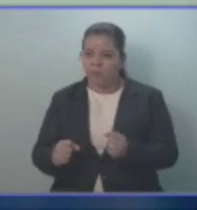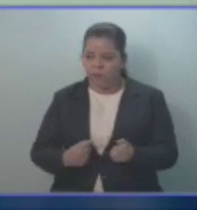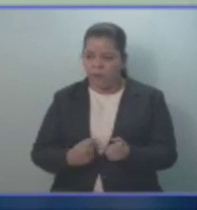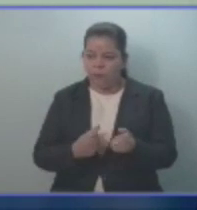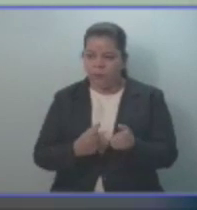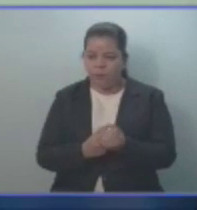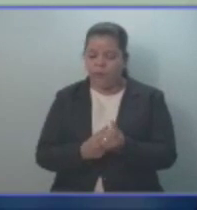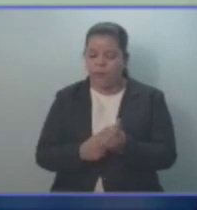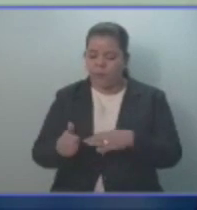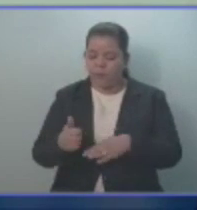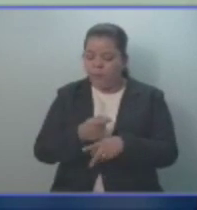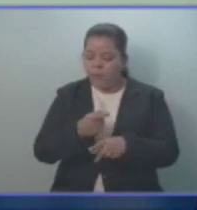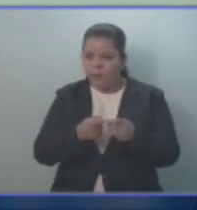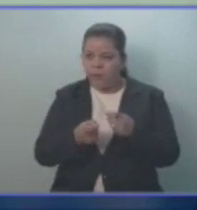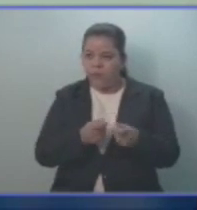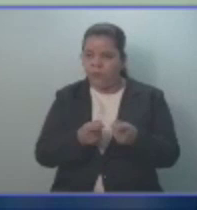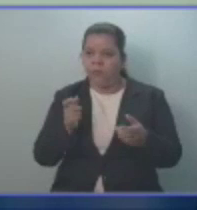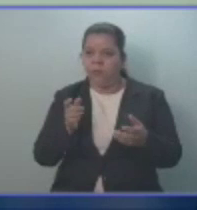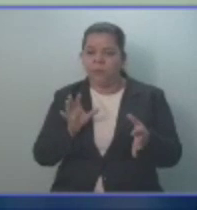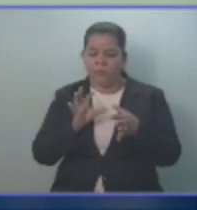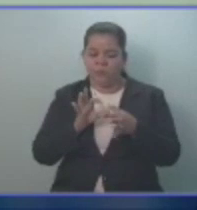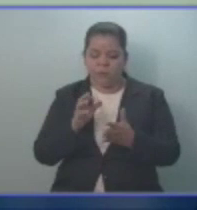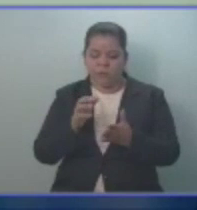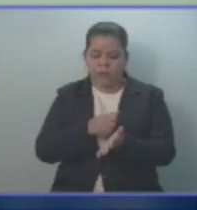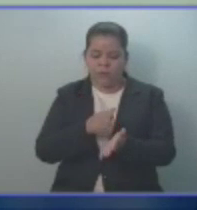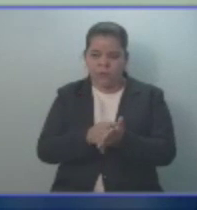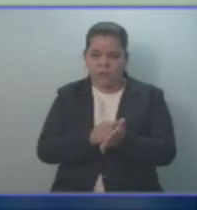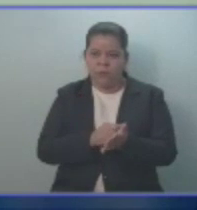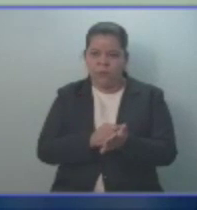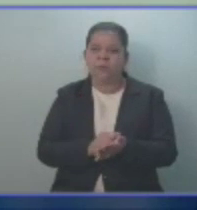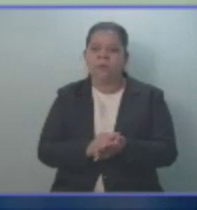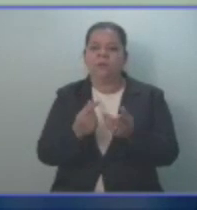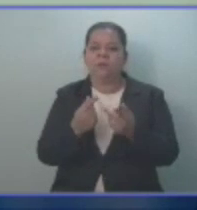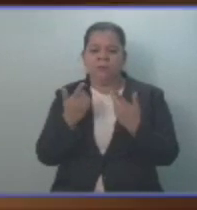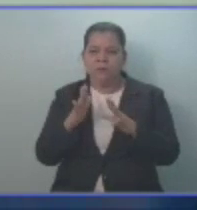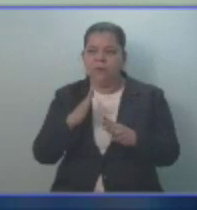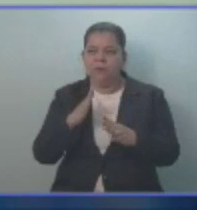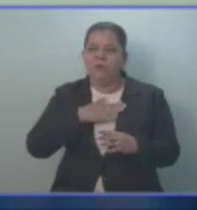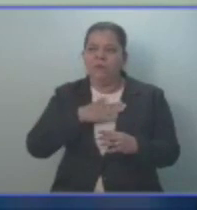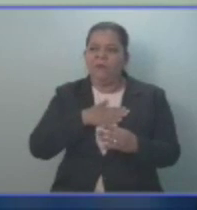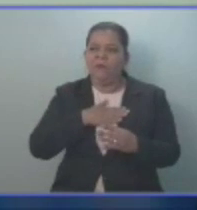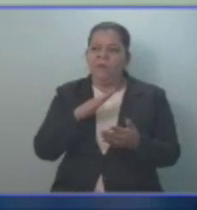administrativa relacionada con impuestos que surjan